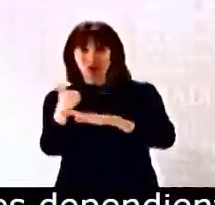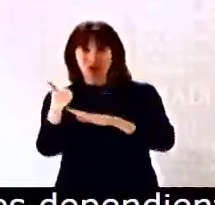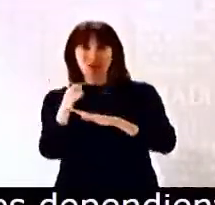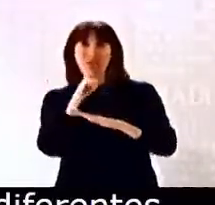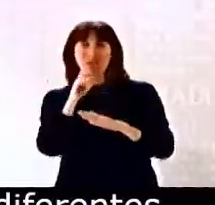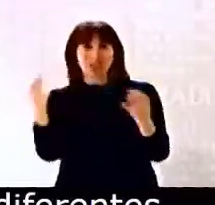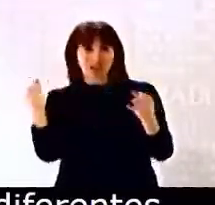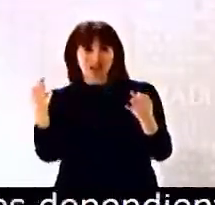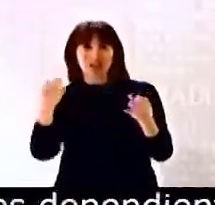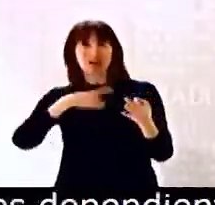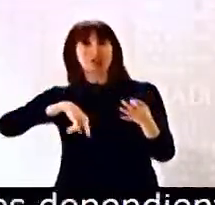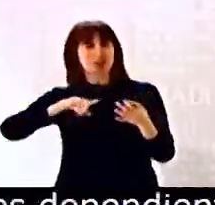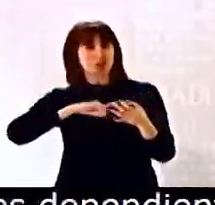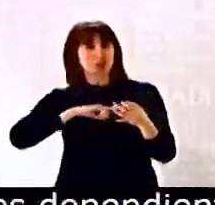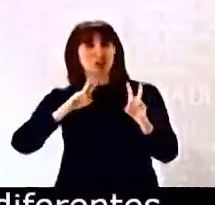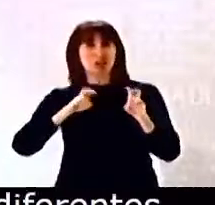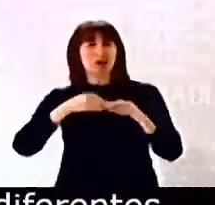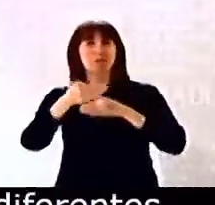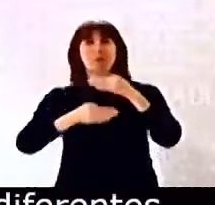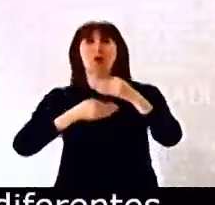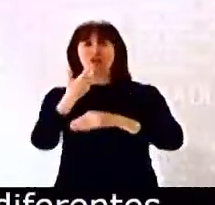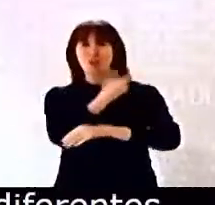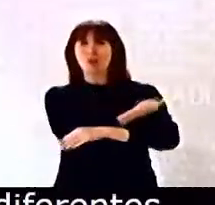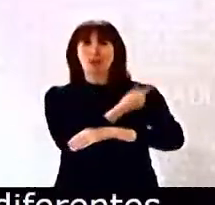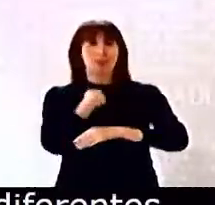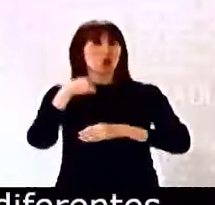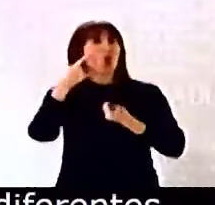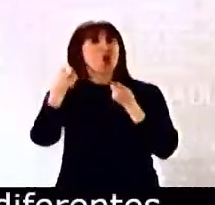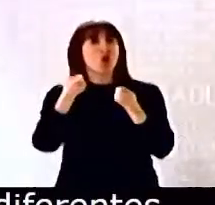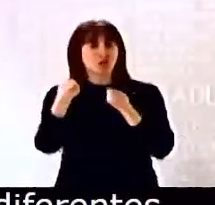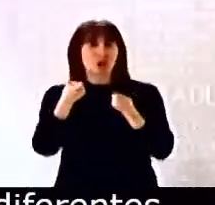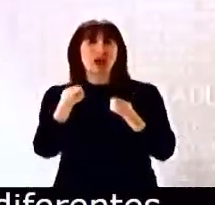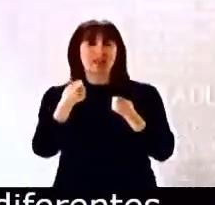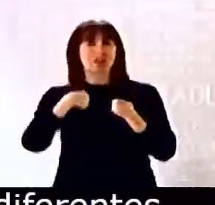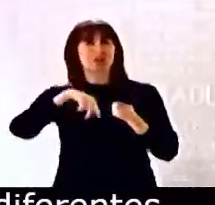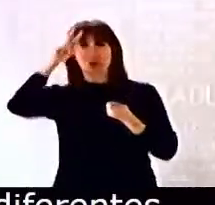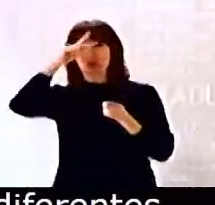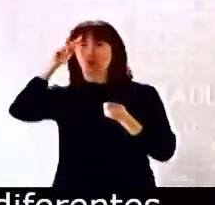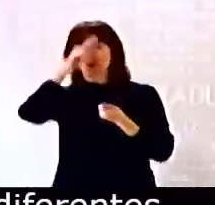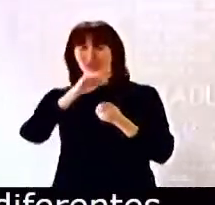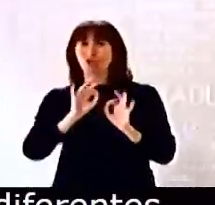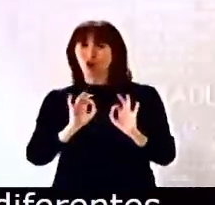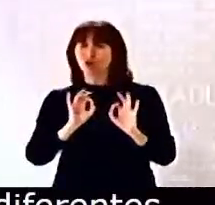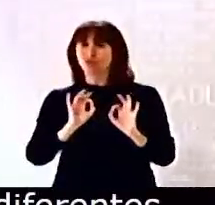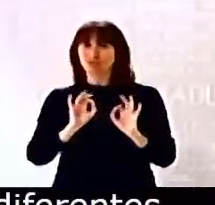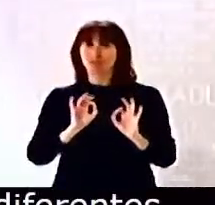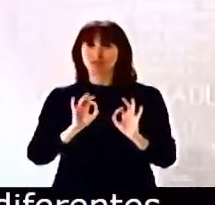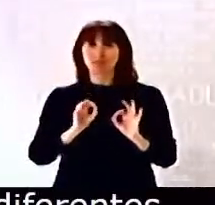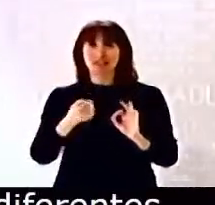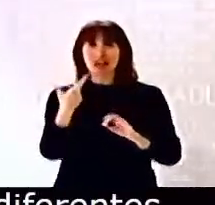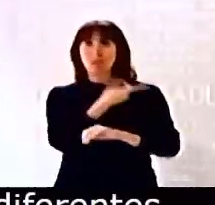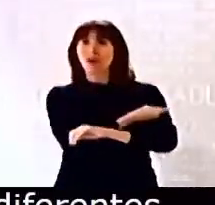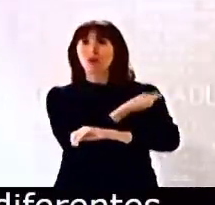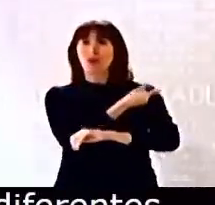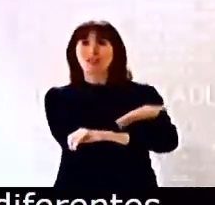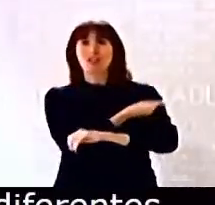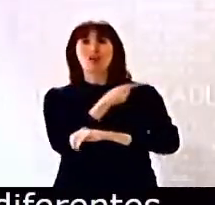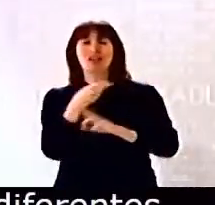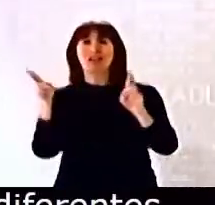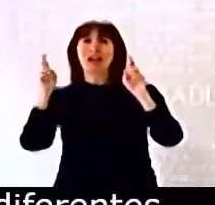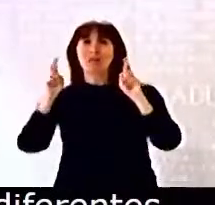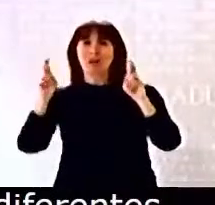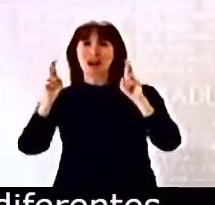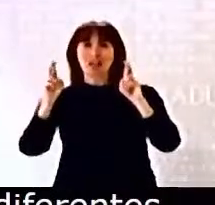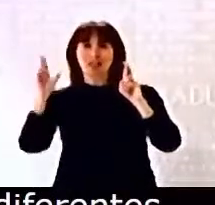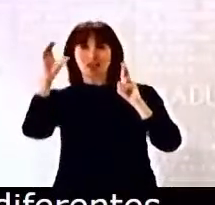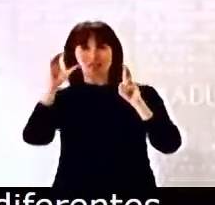que estamos muy encima del proceso de vacunación, que nos preocupa mucho el proceso de vacunación, que la vacunación es la gran esperanza de la